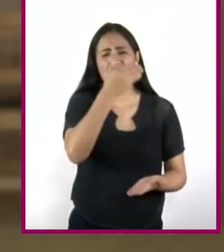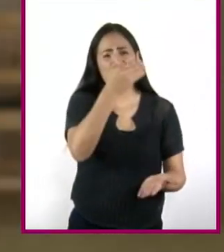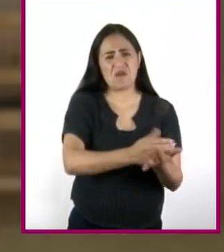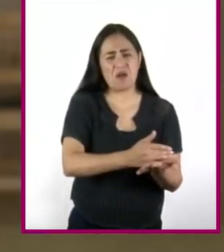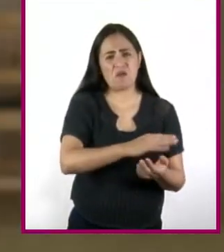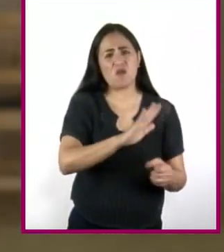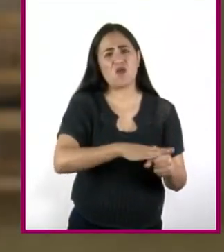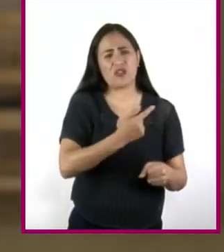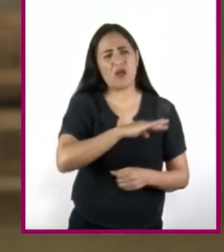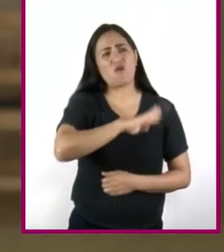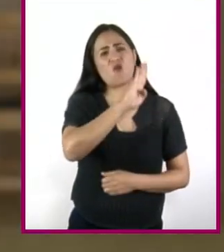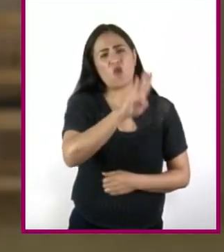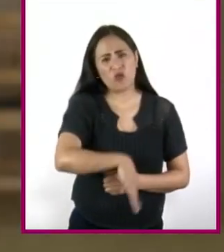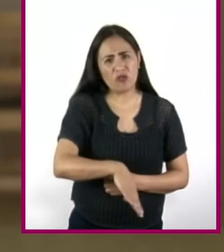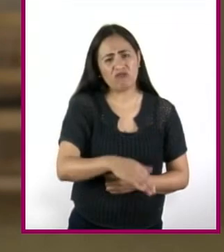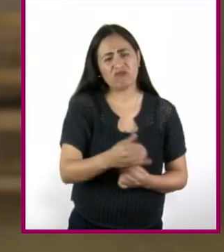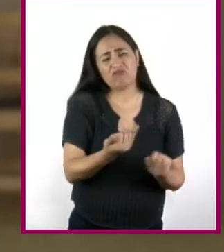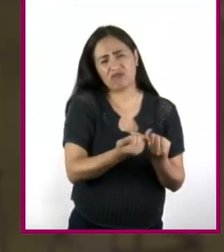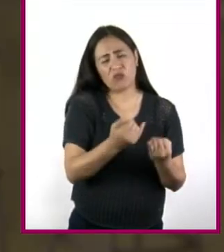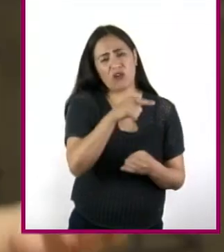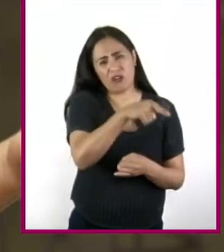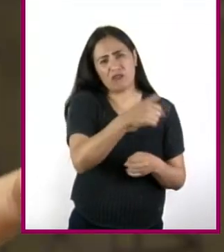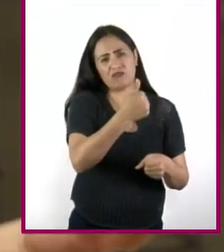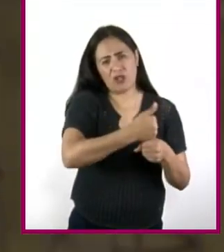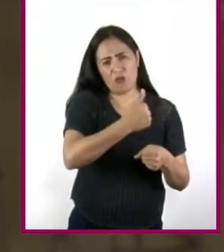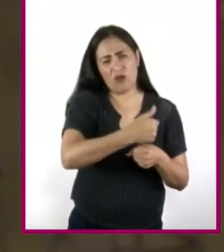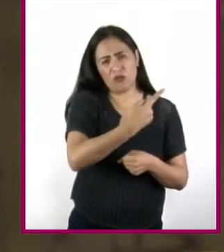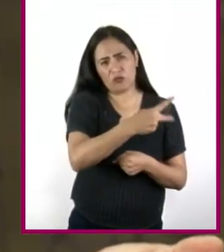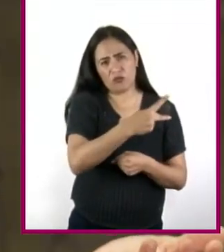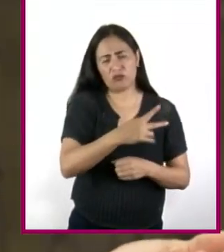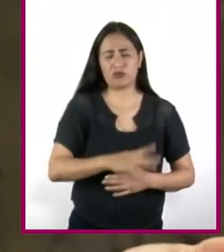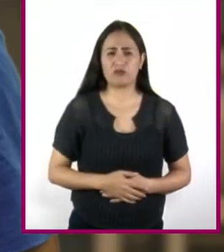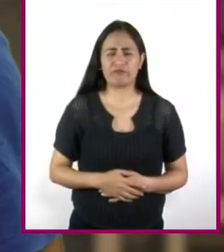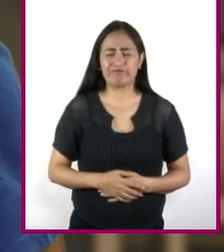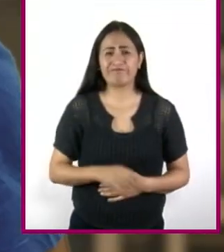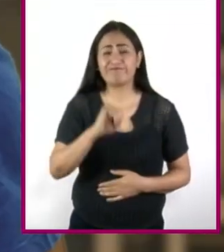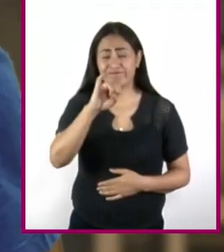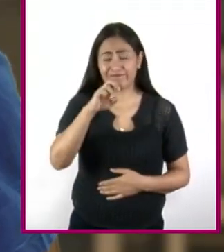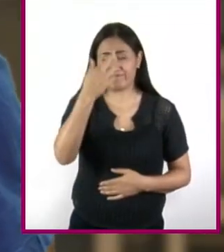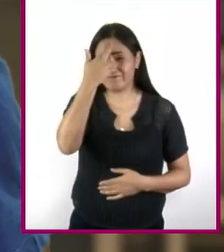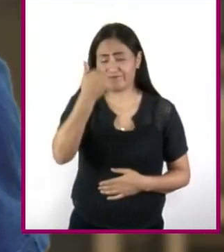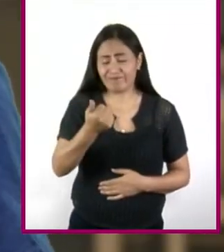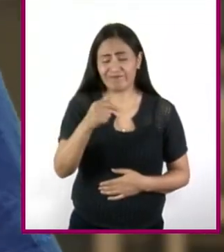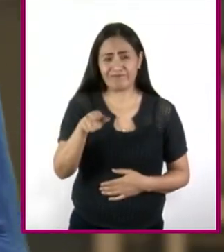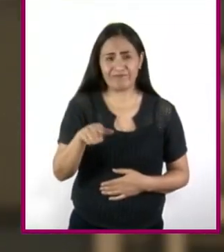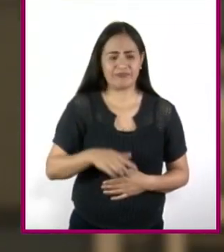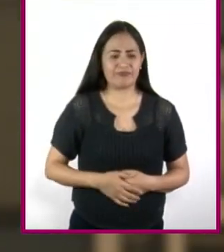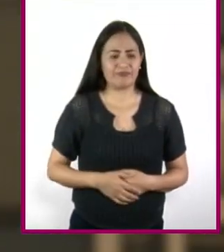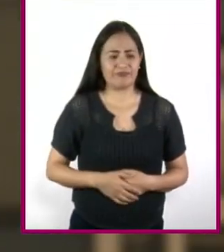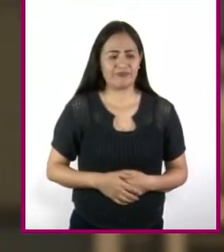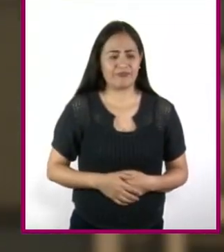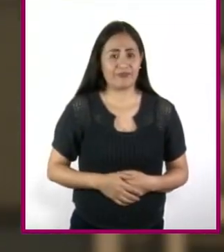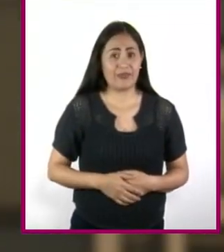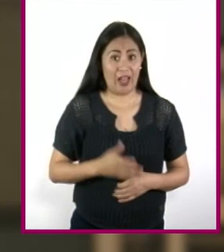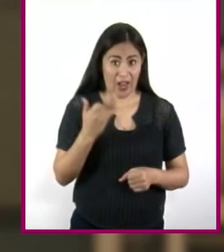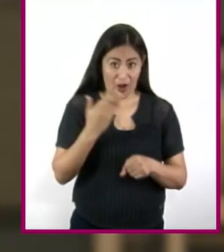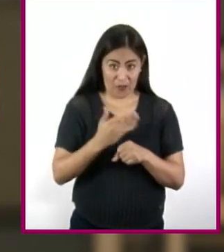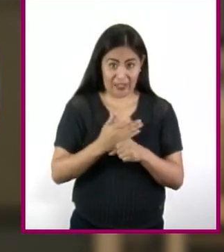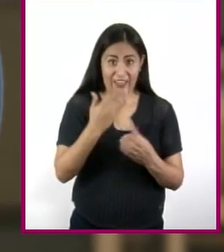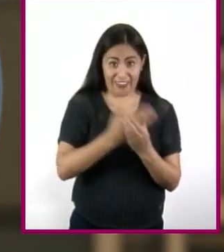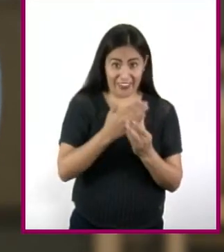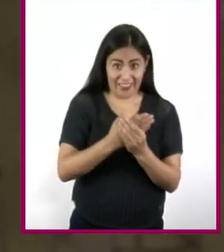persona cercana, como lo era tu abuelo. Claro, Lu, tienes razón. ¿Entonces qué? ¿Va a querer sus taquitos de soya al